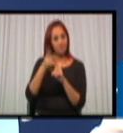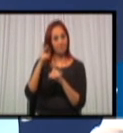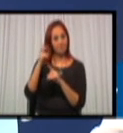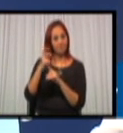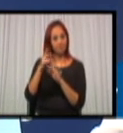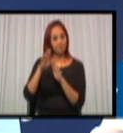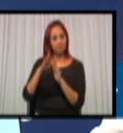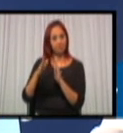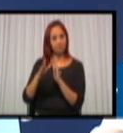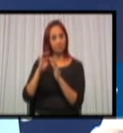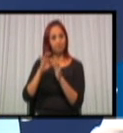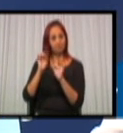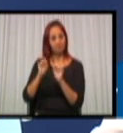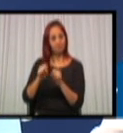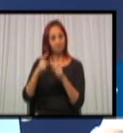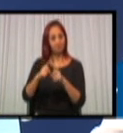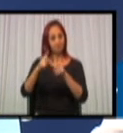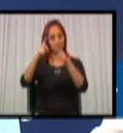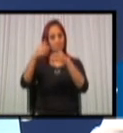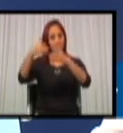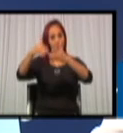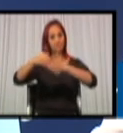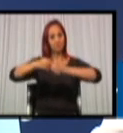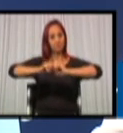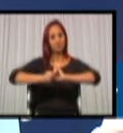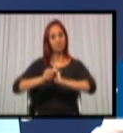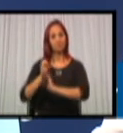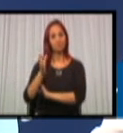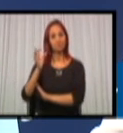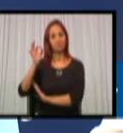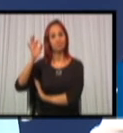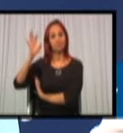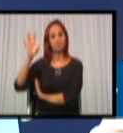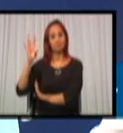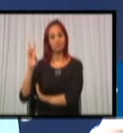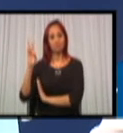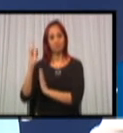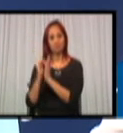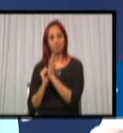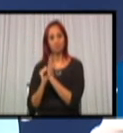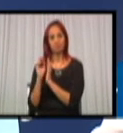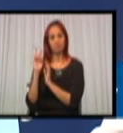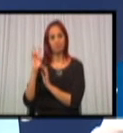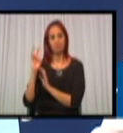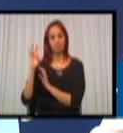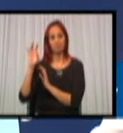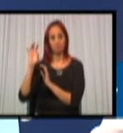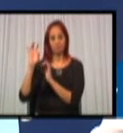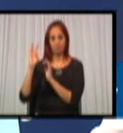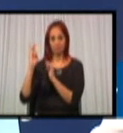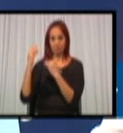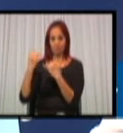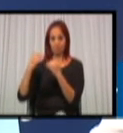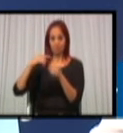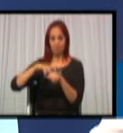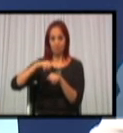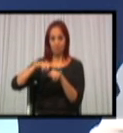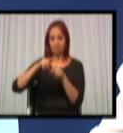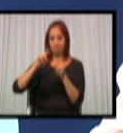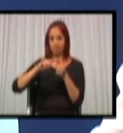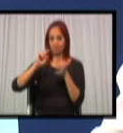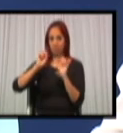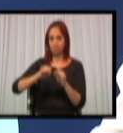Contraloría. Esto se puede lograr. La recibimos en el puesto 79 y la tenemos en el puesto 26 en este momento. Esto es posible.